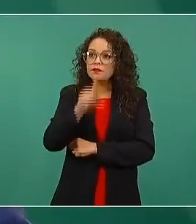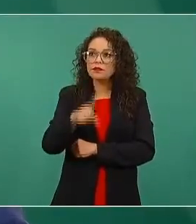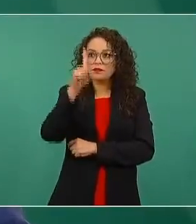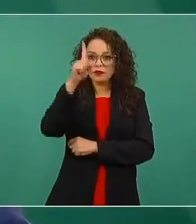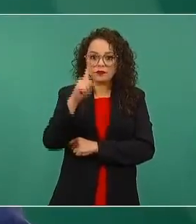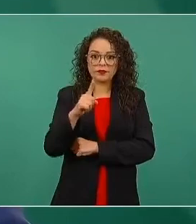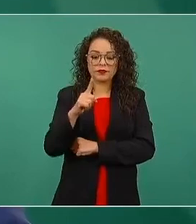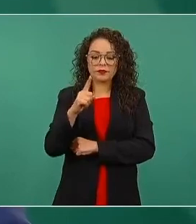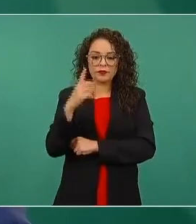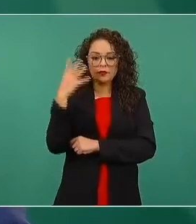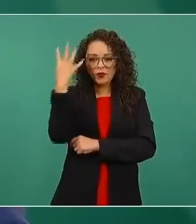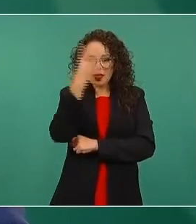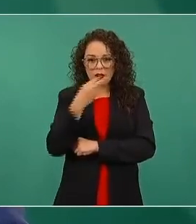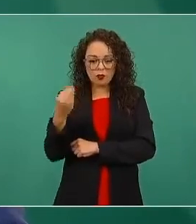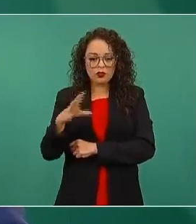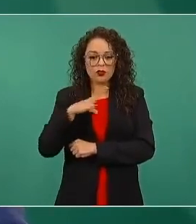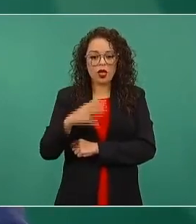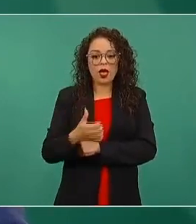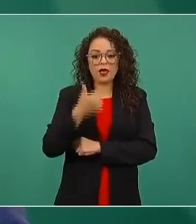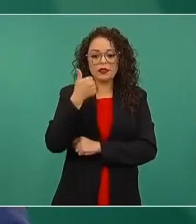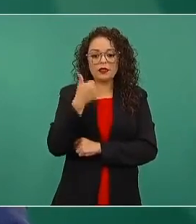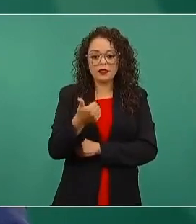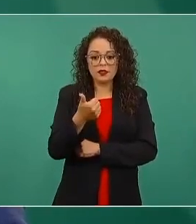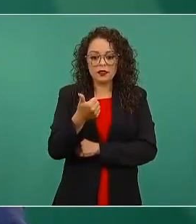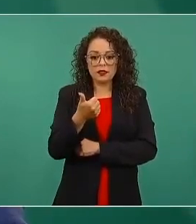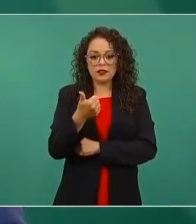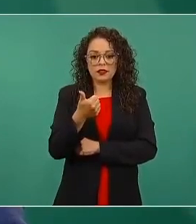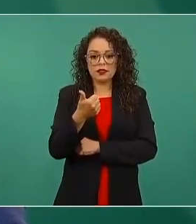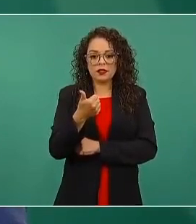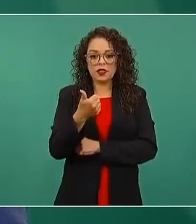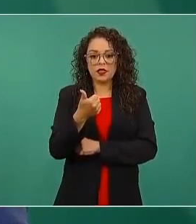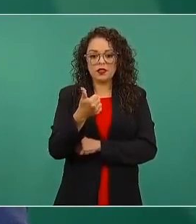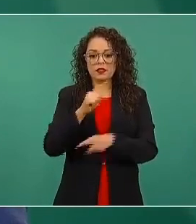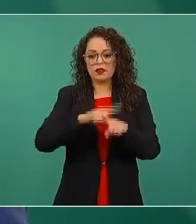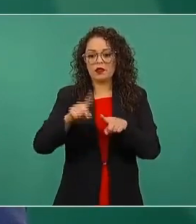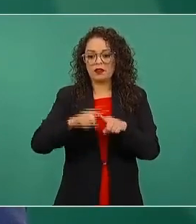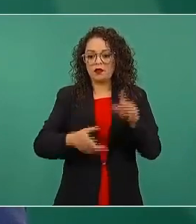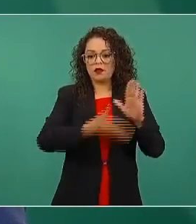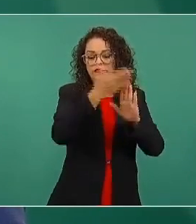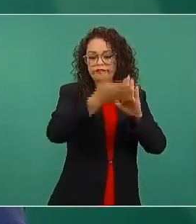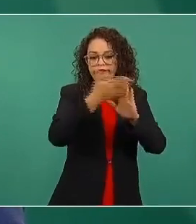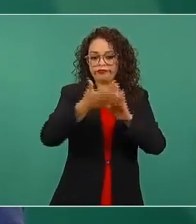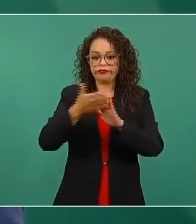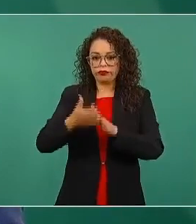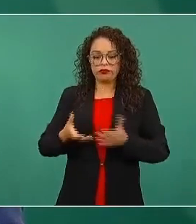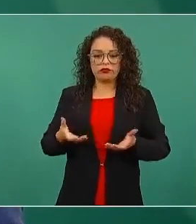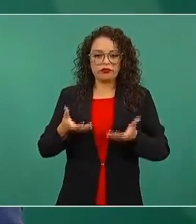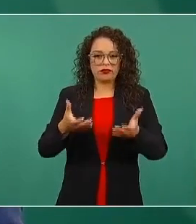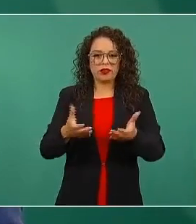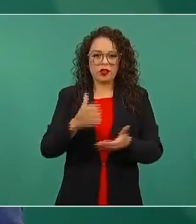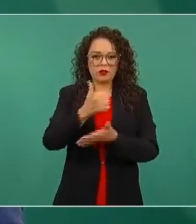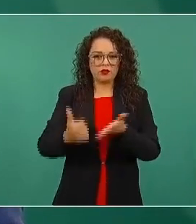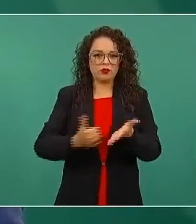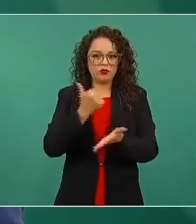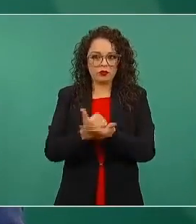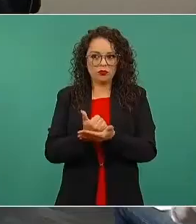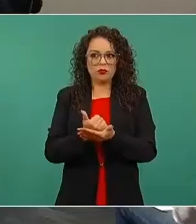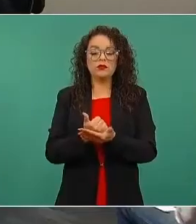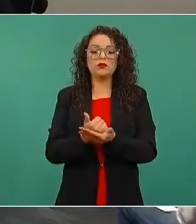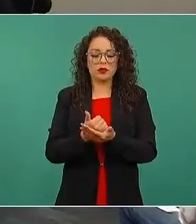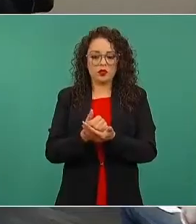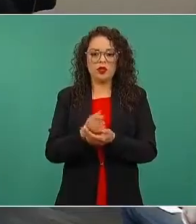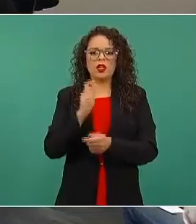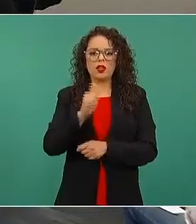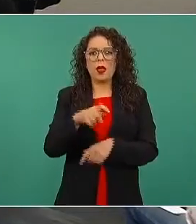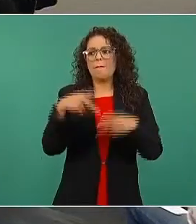6 obras también por parte del Programa de Mejoramiento Urbano, por parte de la Secretaría, las cuales incluyen, digamos, temas desde